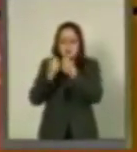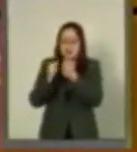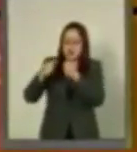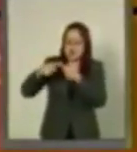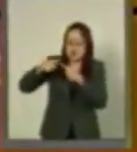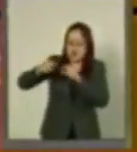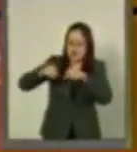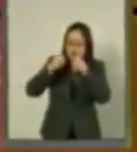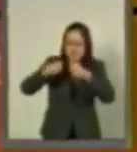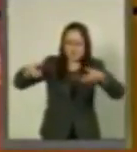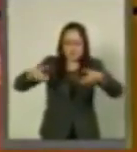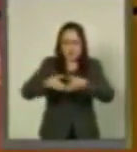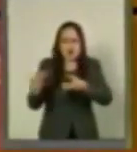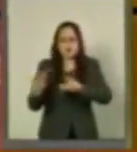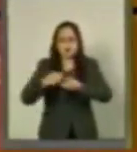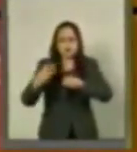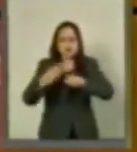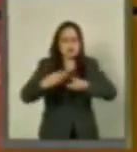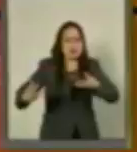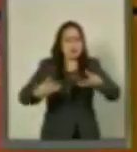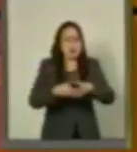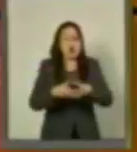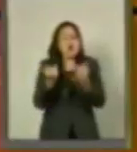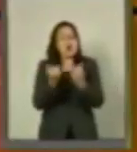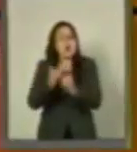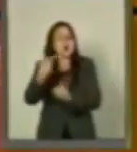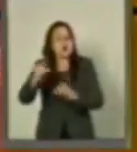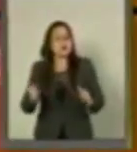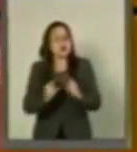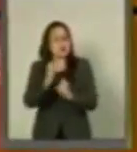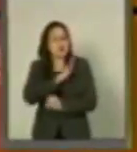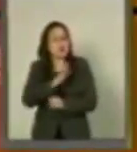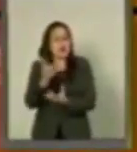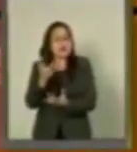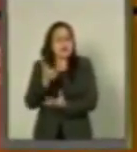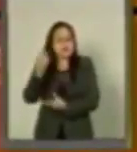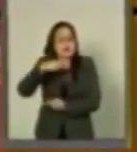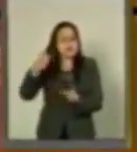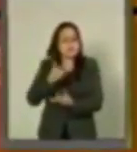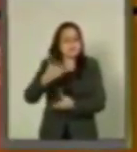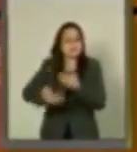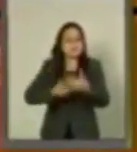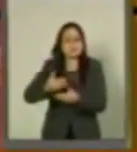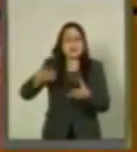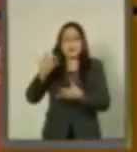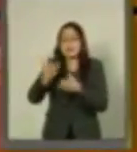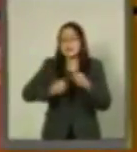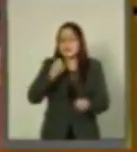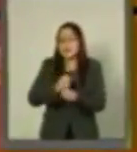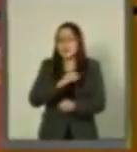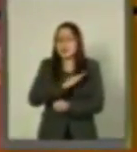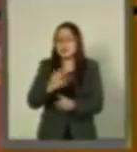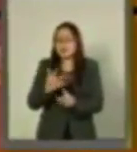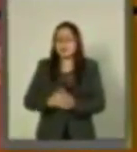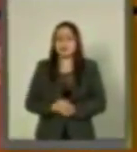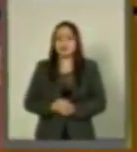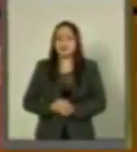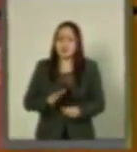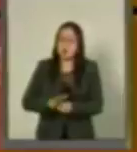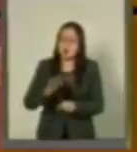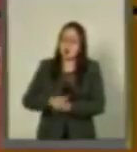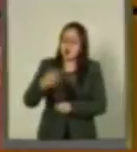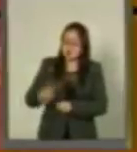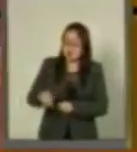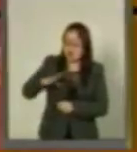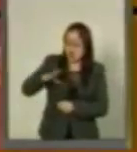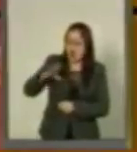civiles, pero también por las capacidades institucionales que se han construido durante estos 5 años. Se nota que hay